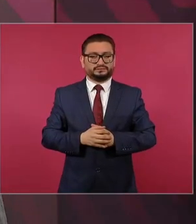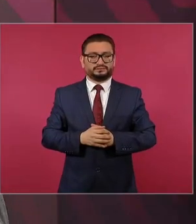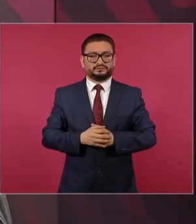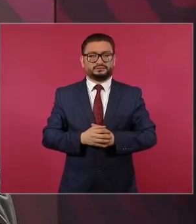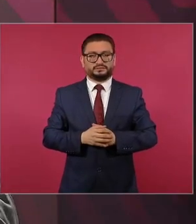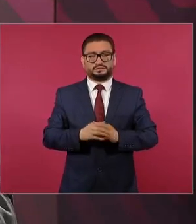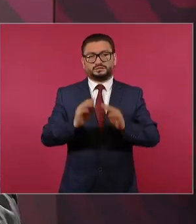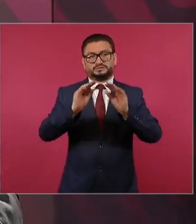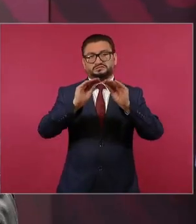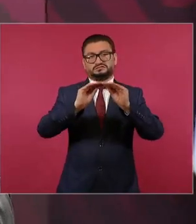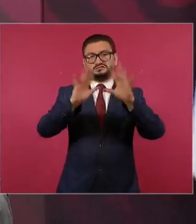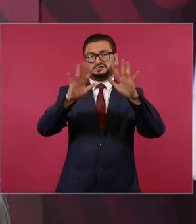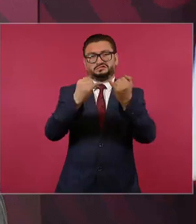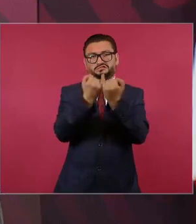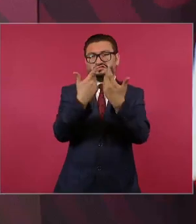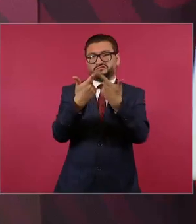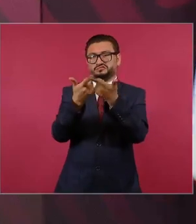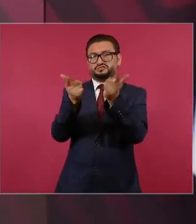desde luego los partidos,